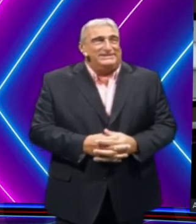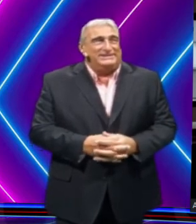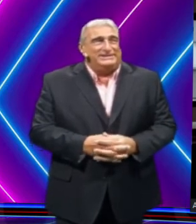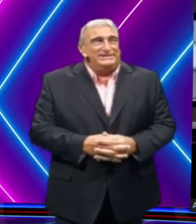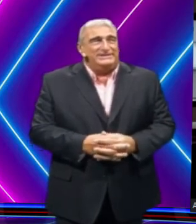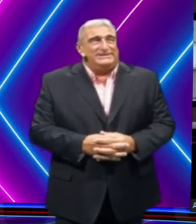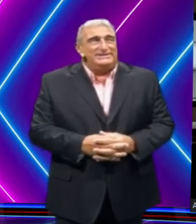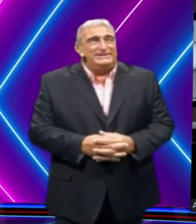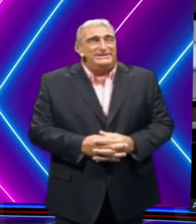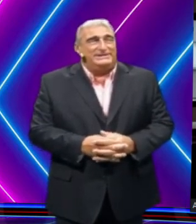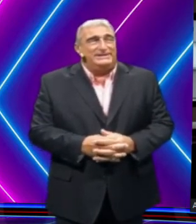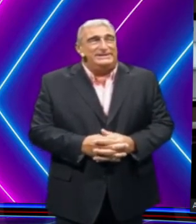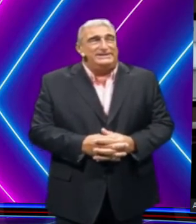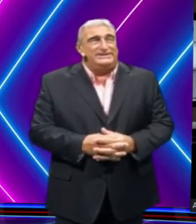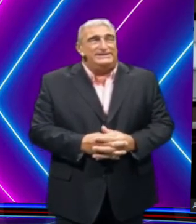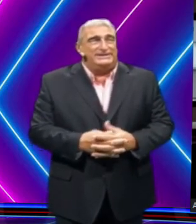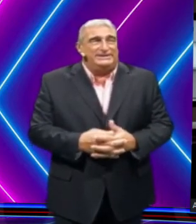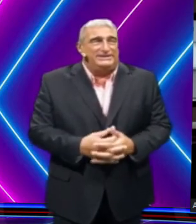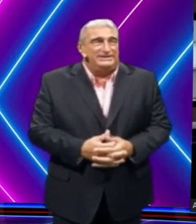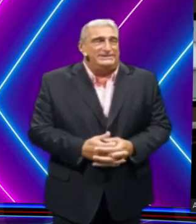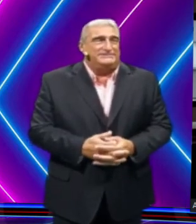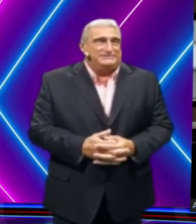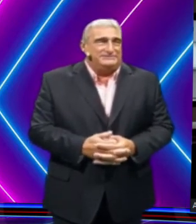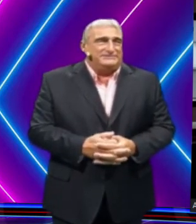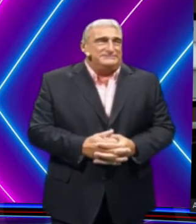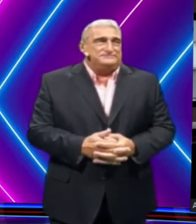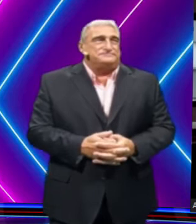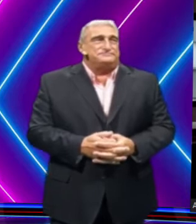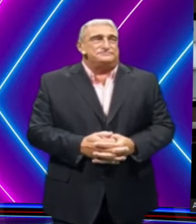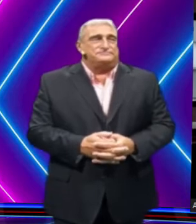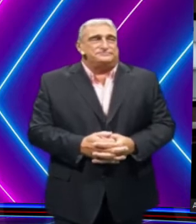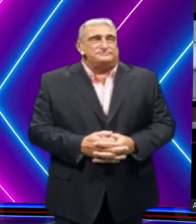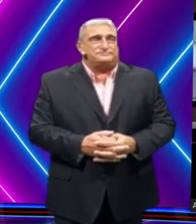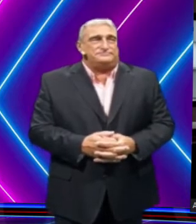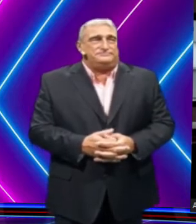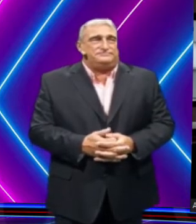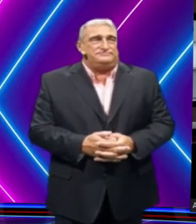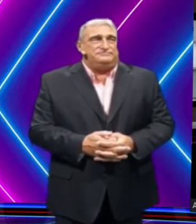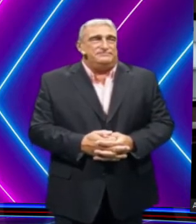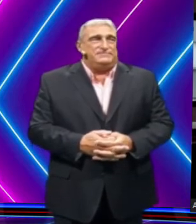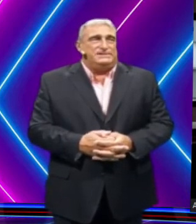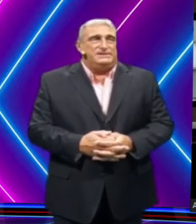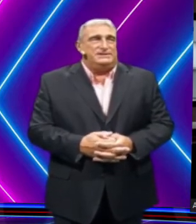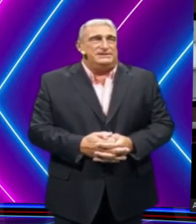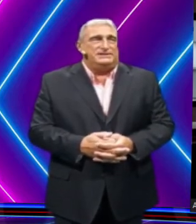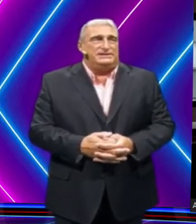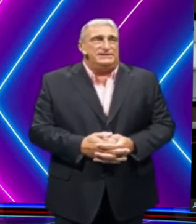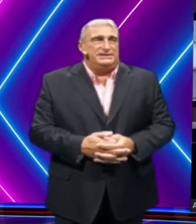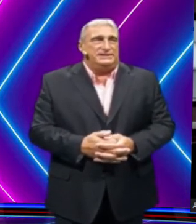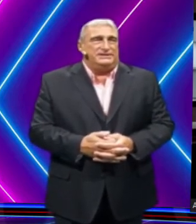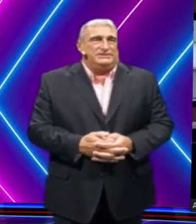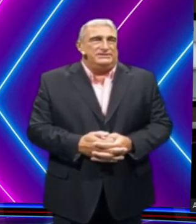soy científico. A ver, vamos a hacer el análisis, si quiere, político. ¿Existe alguna duda de que hay